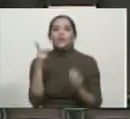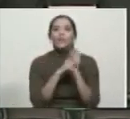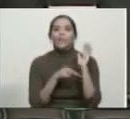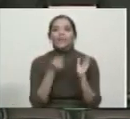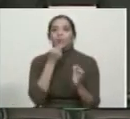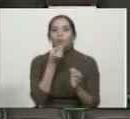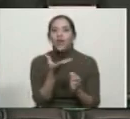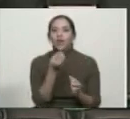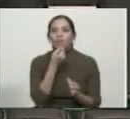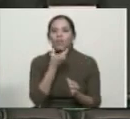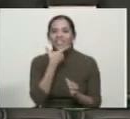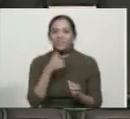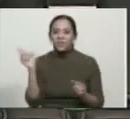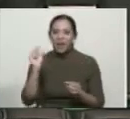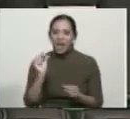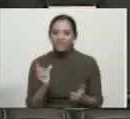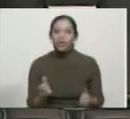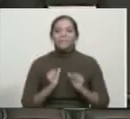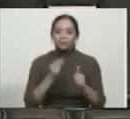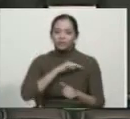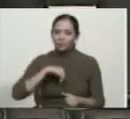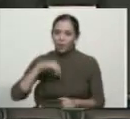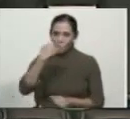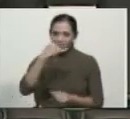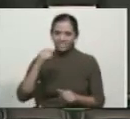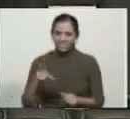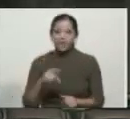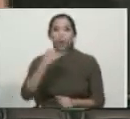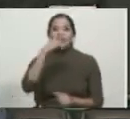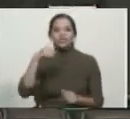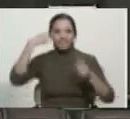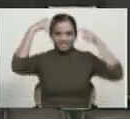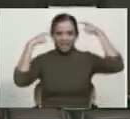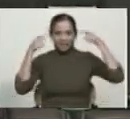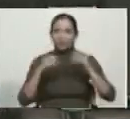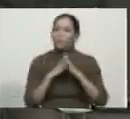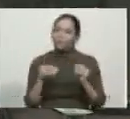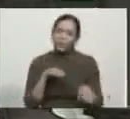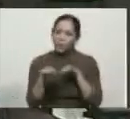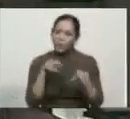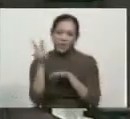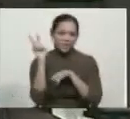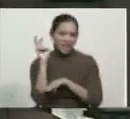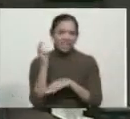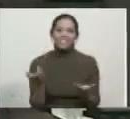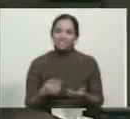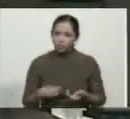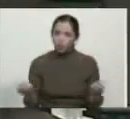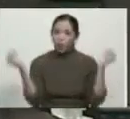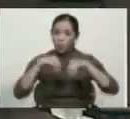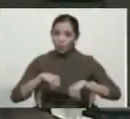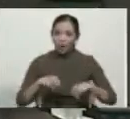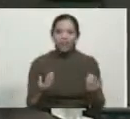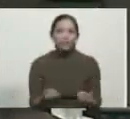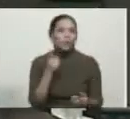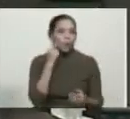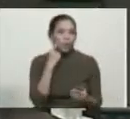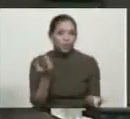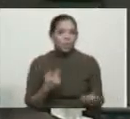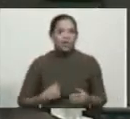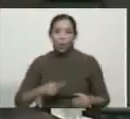y barato. Empezamos nosotros con Zurda Conducta, con la zurda de Chávez, como todos los jueves y viernes, su cita habitual con la